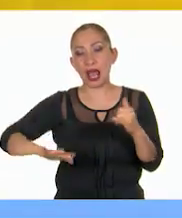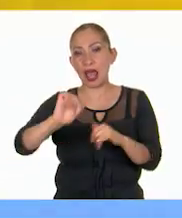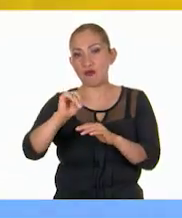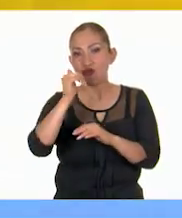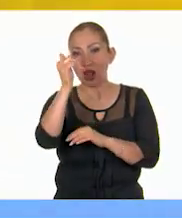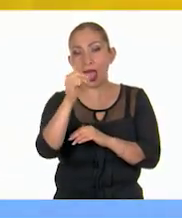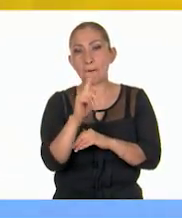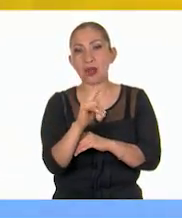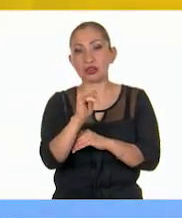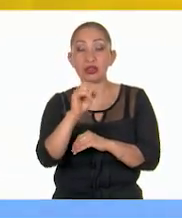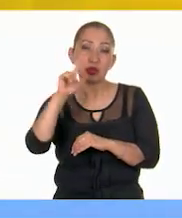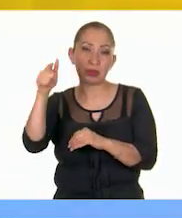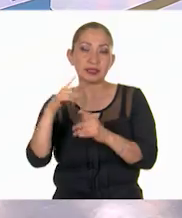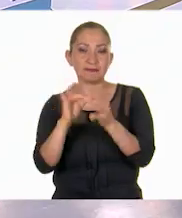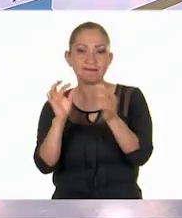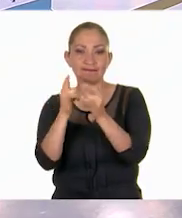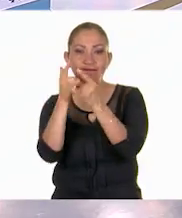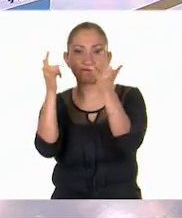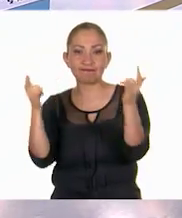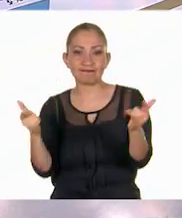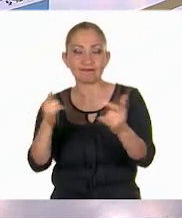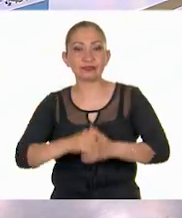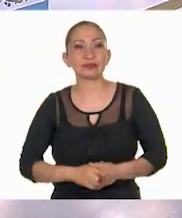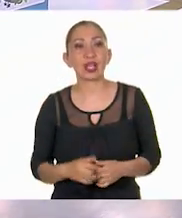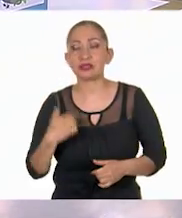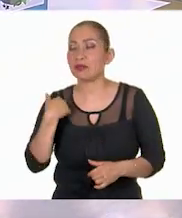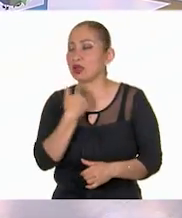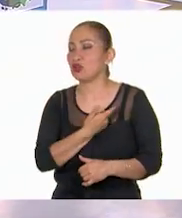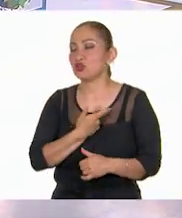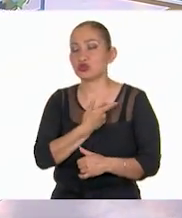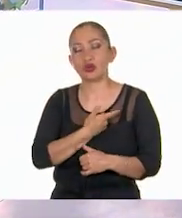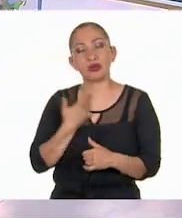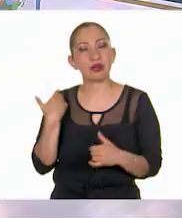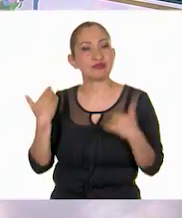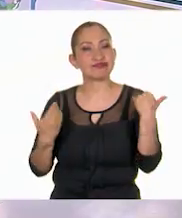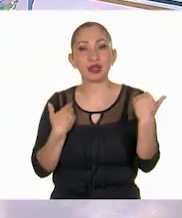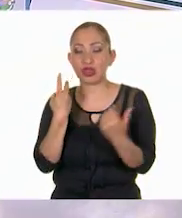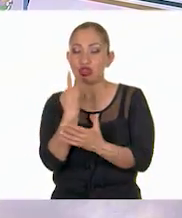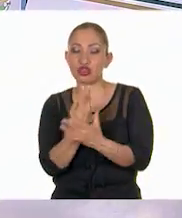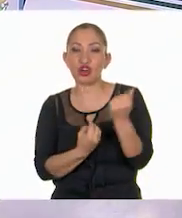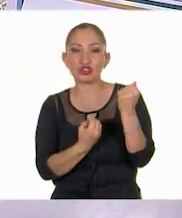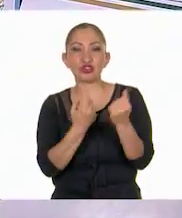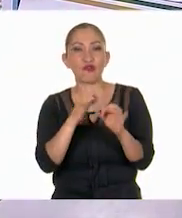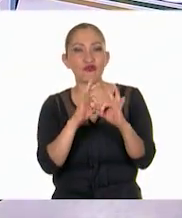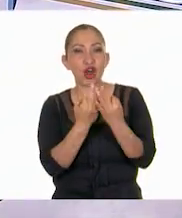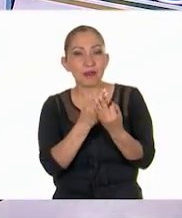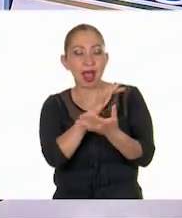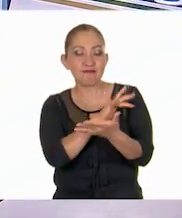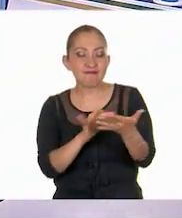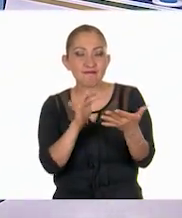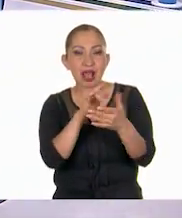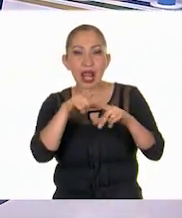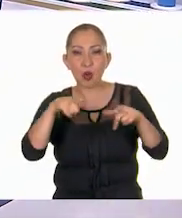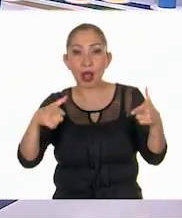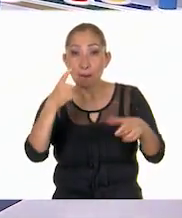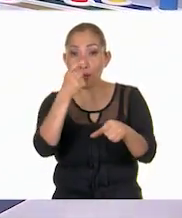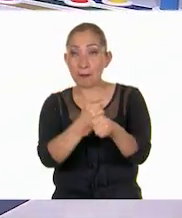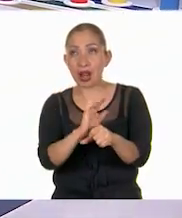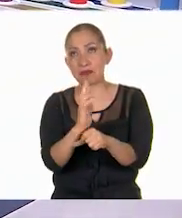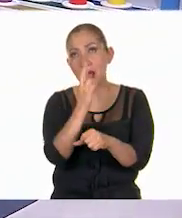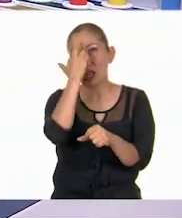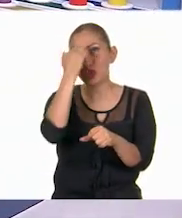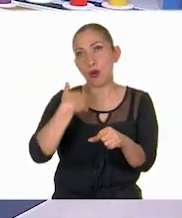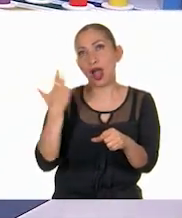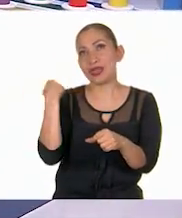luego sobre el relato histórico. Ay, pues disfruté mucho trabajar con estas dos prácticas sociales del lenguaje. La primera me recordó